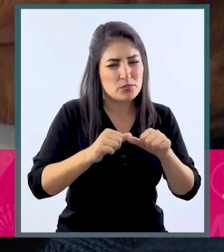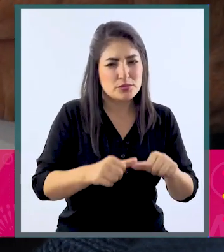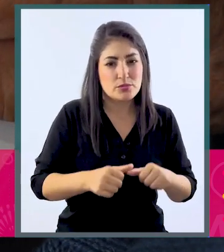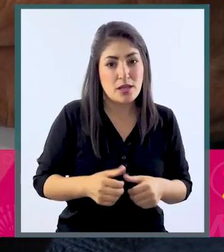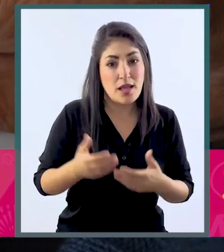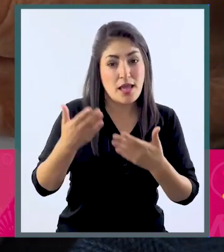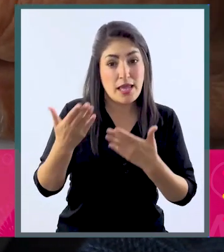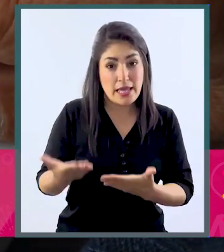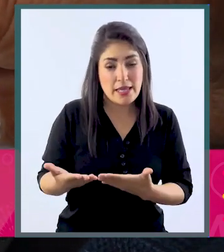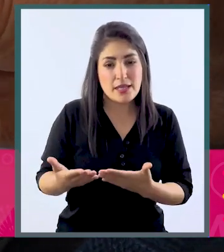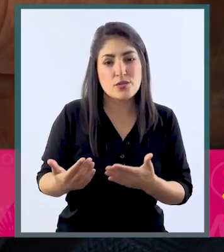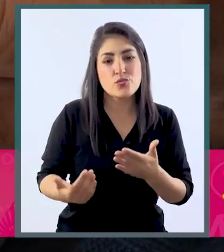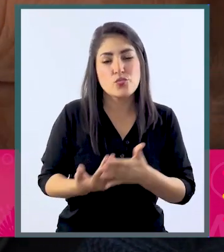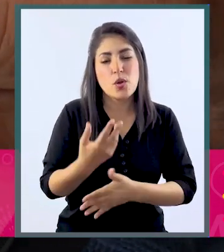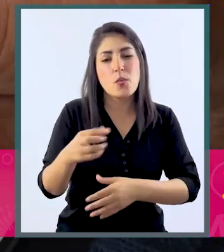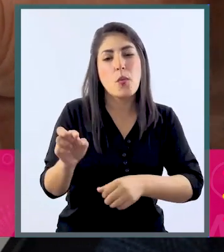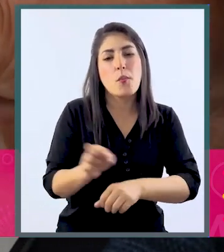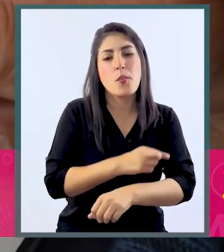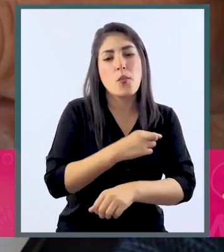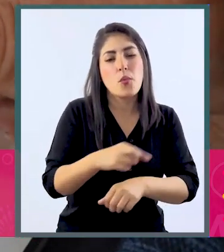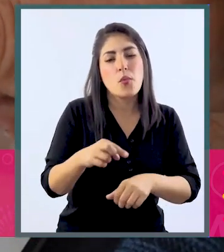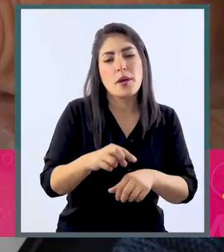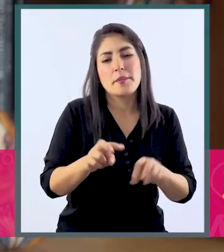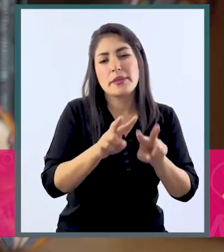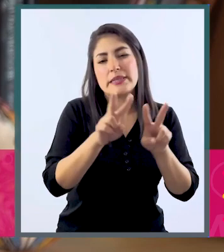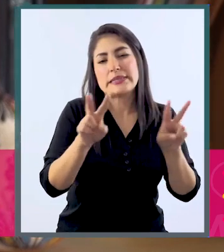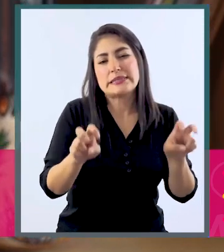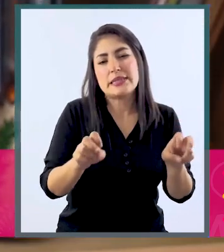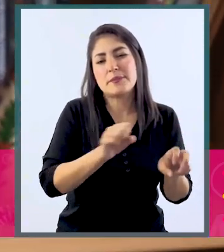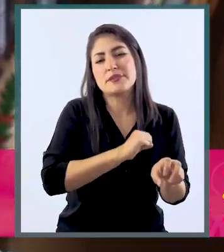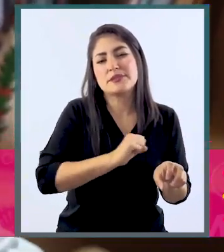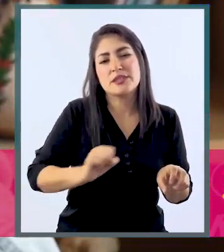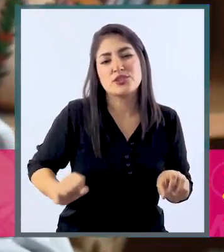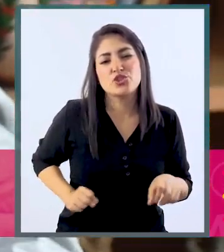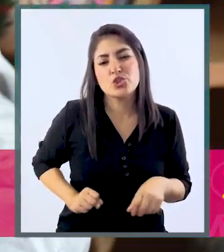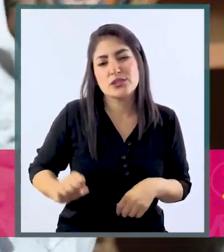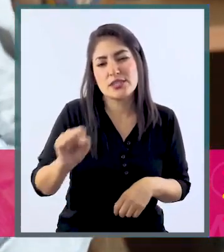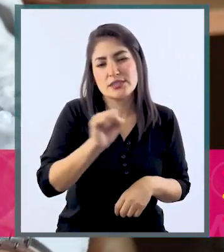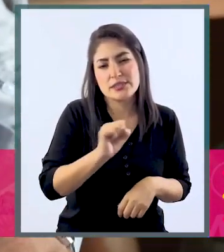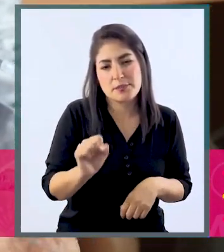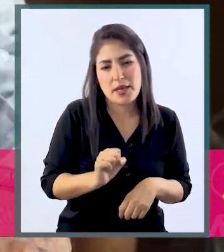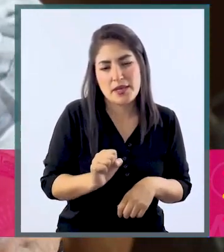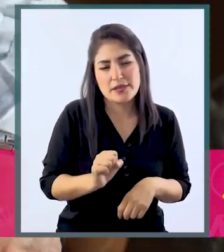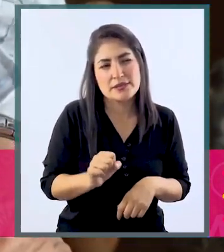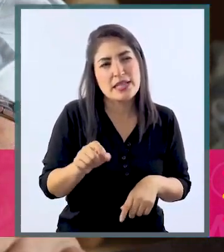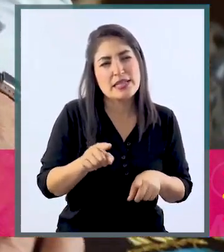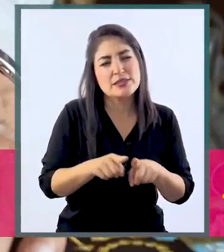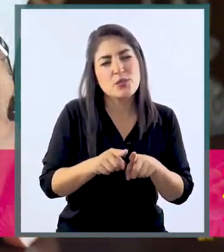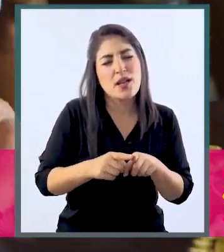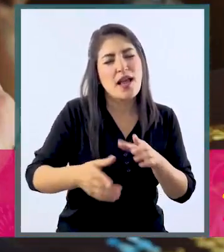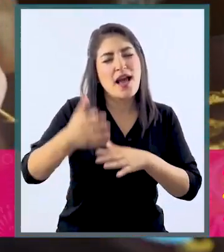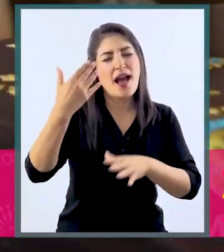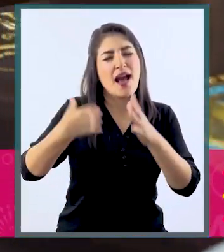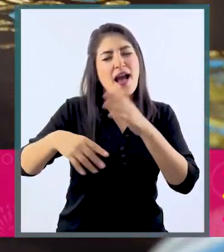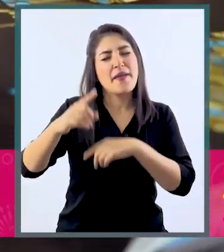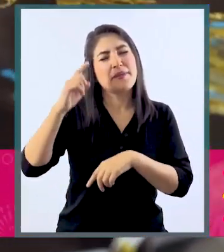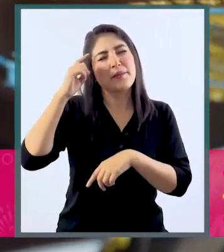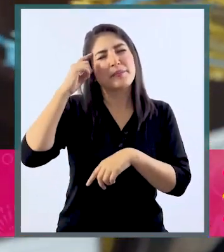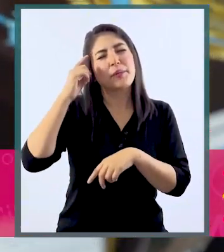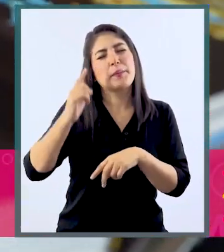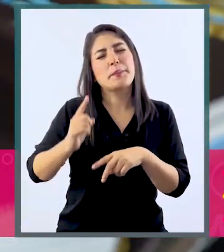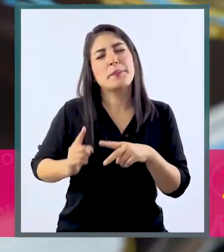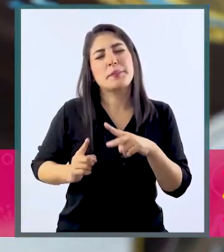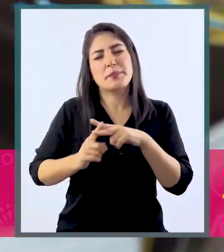se encuentra escribiendo un poemario sobre el señor de Zipán. Hacerlo es una forma de volver a su primer amor,